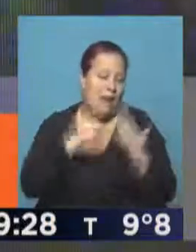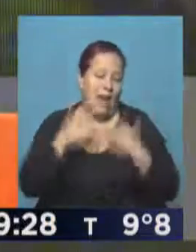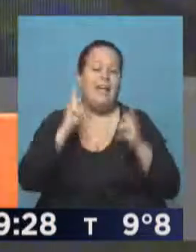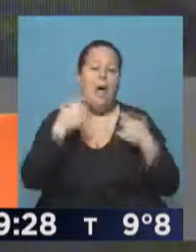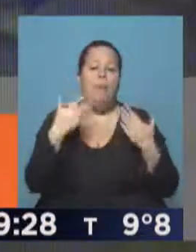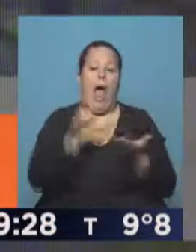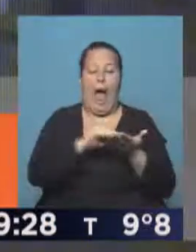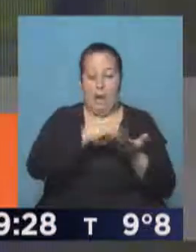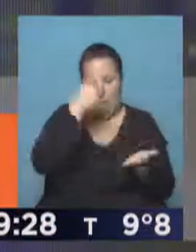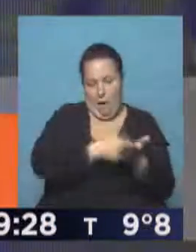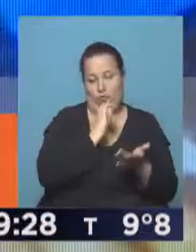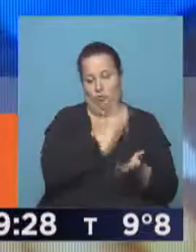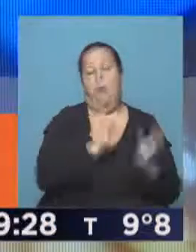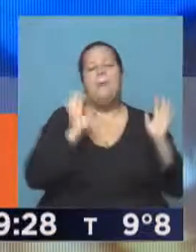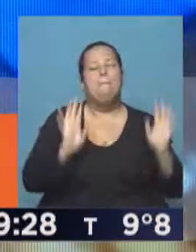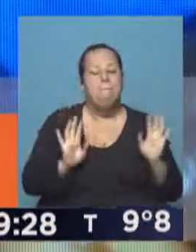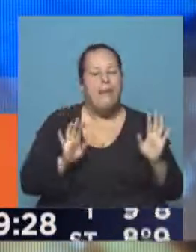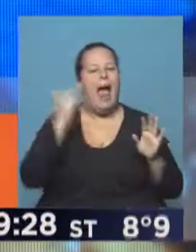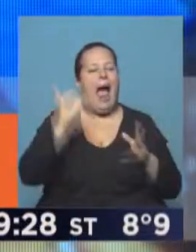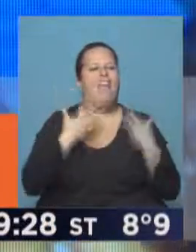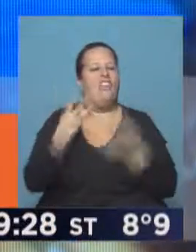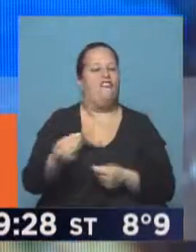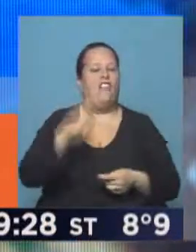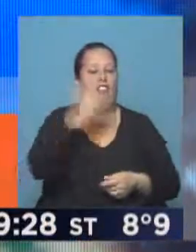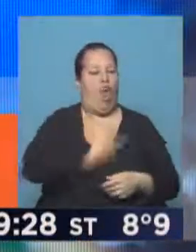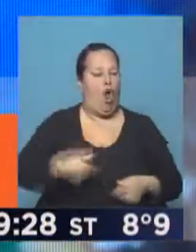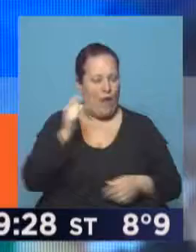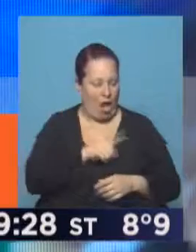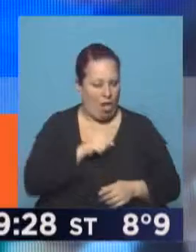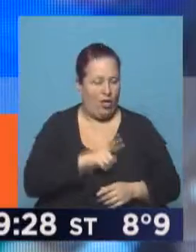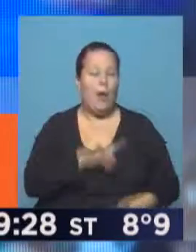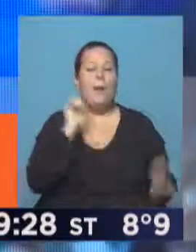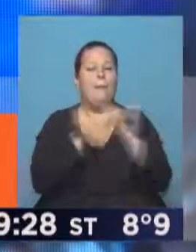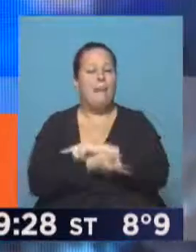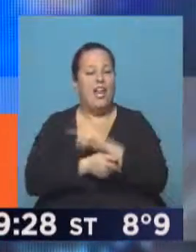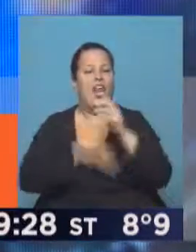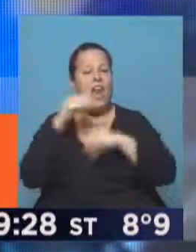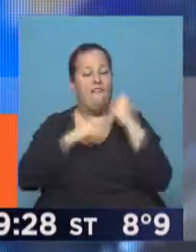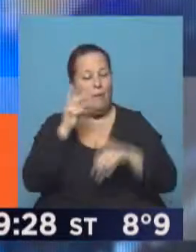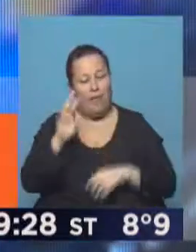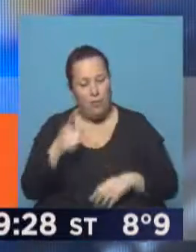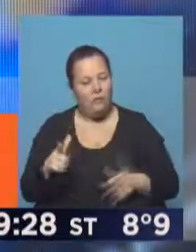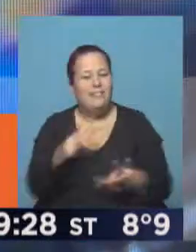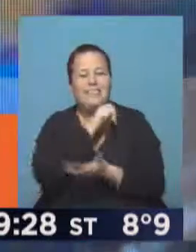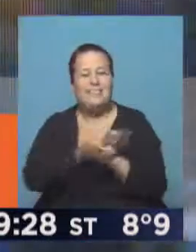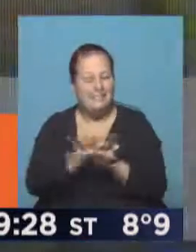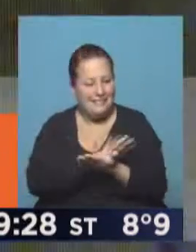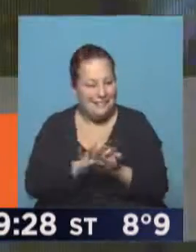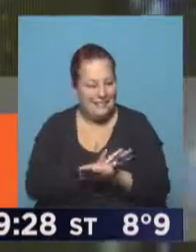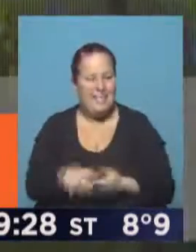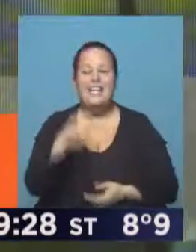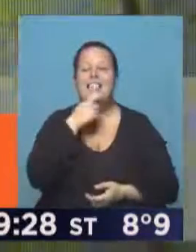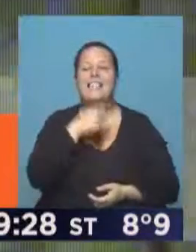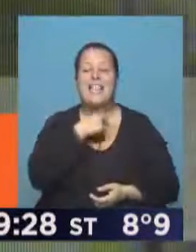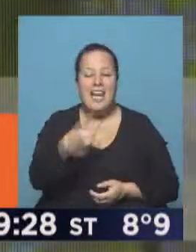un abogado pago, pero por lo menos tiene un defensor oficial. En cambio, la familia de la víctima no tiene a nadie. Y si